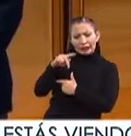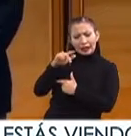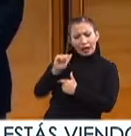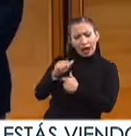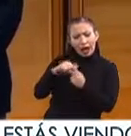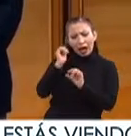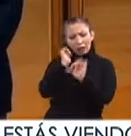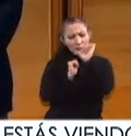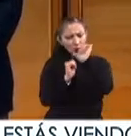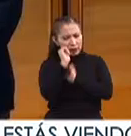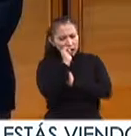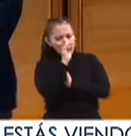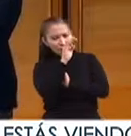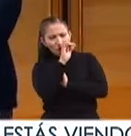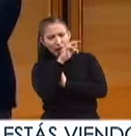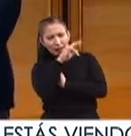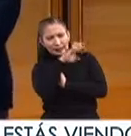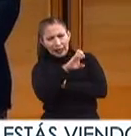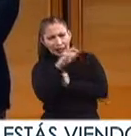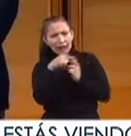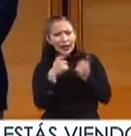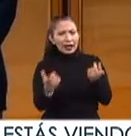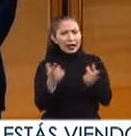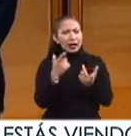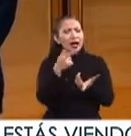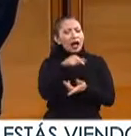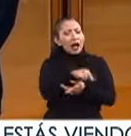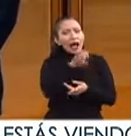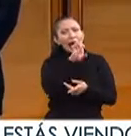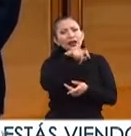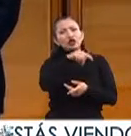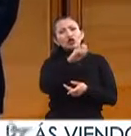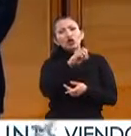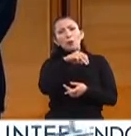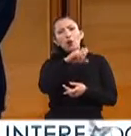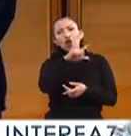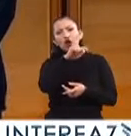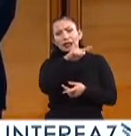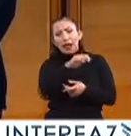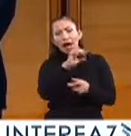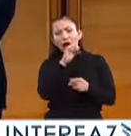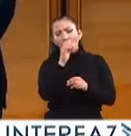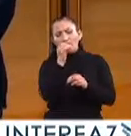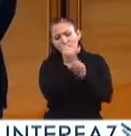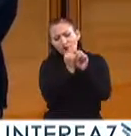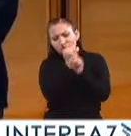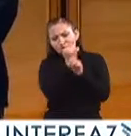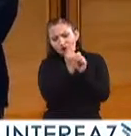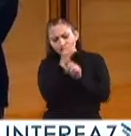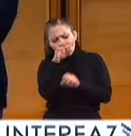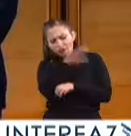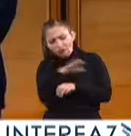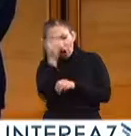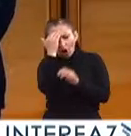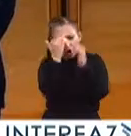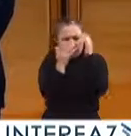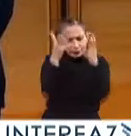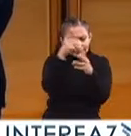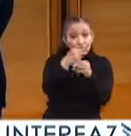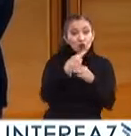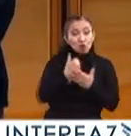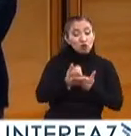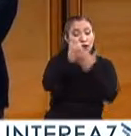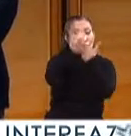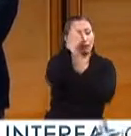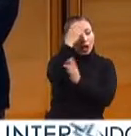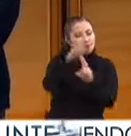en la antropología forense, la odontología forense, la entomología, que todas son áreas del conocimiento muy